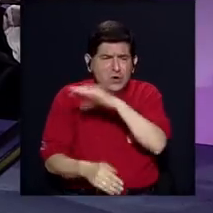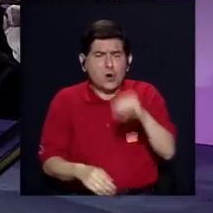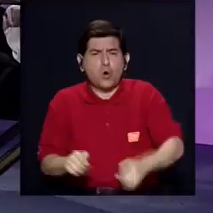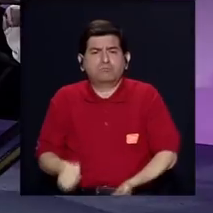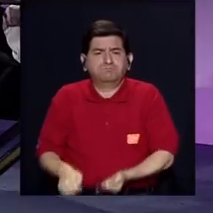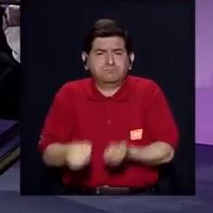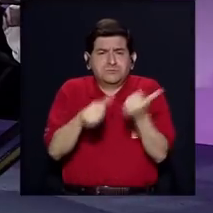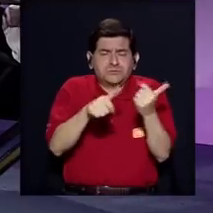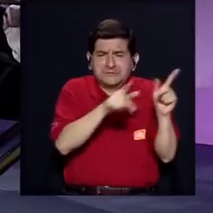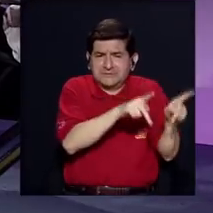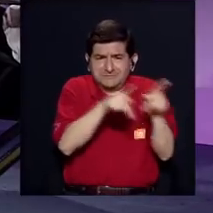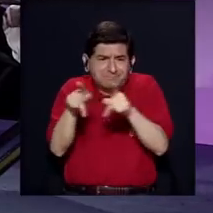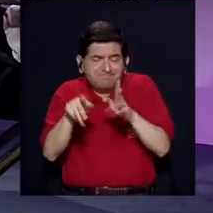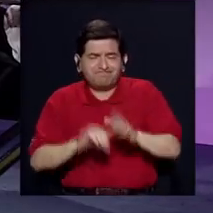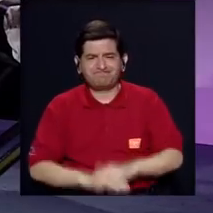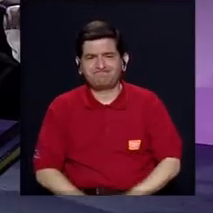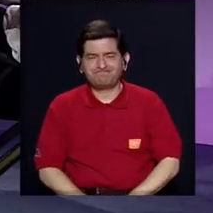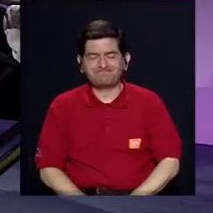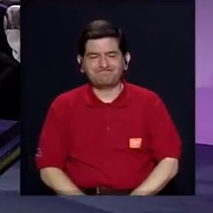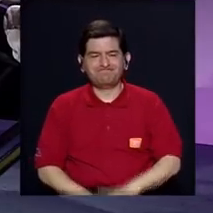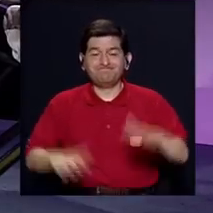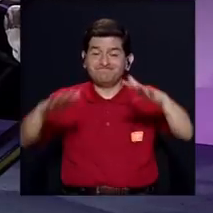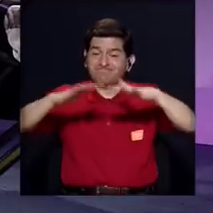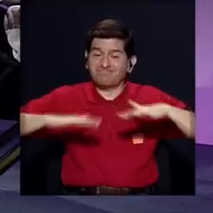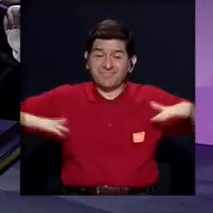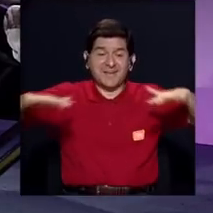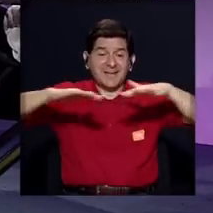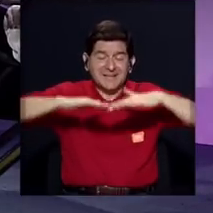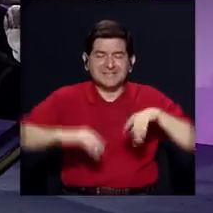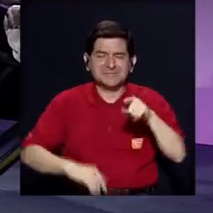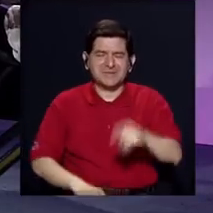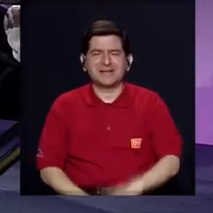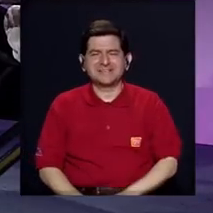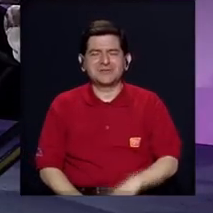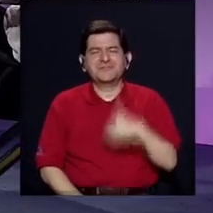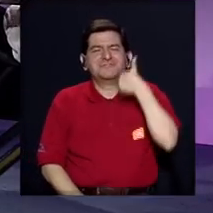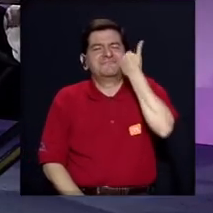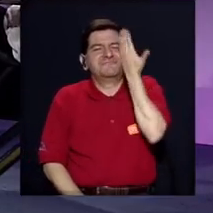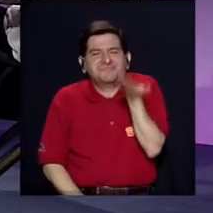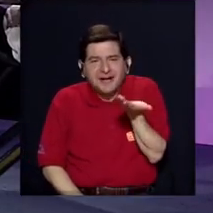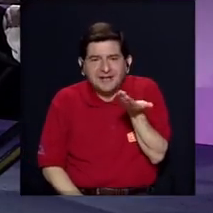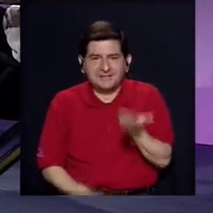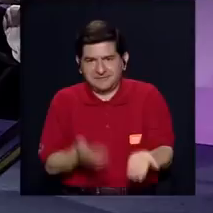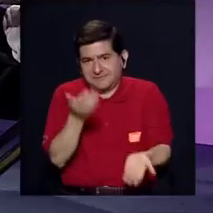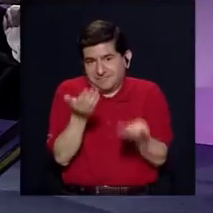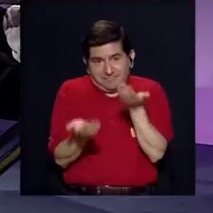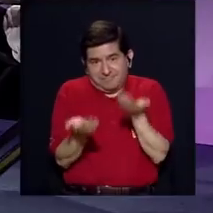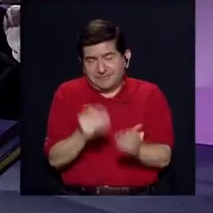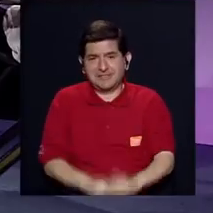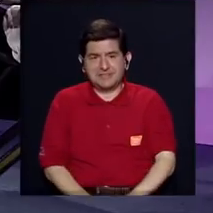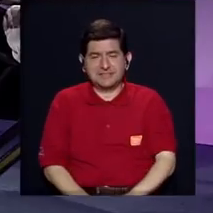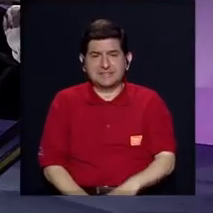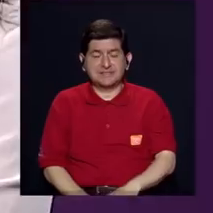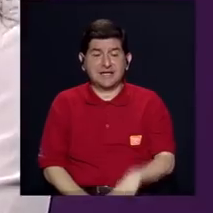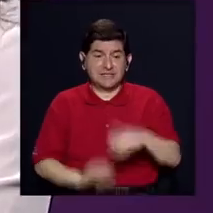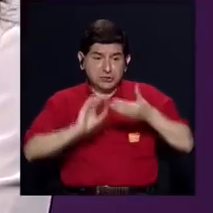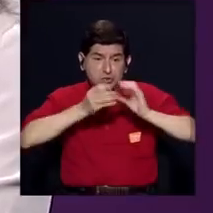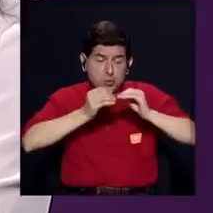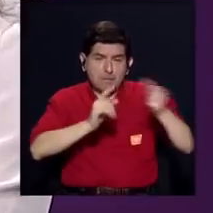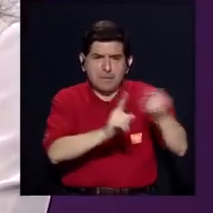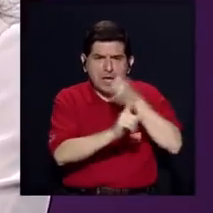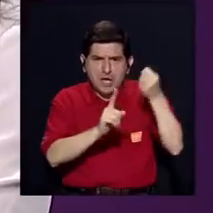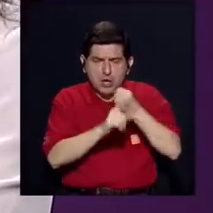exclusión es un campo indudablemente propicio para que los indicadores de violencia